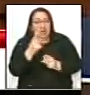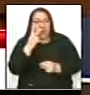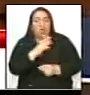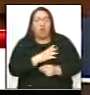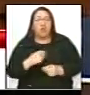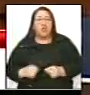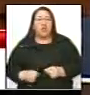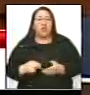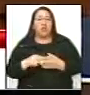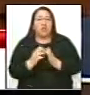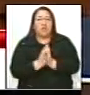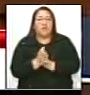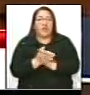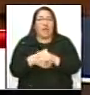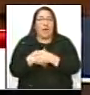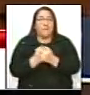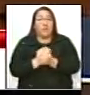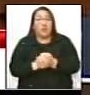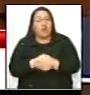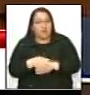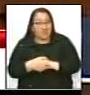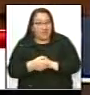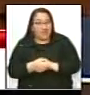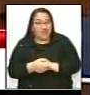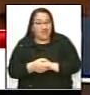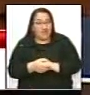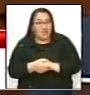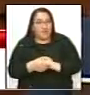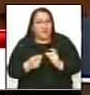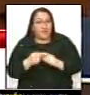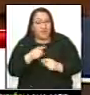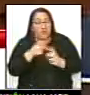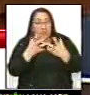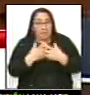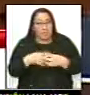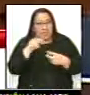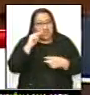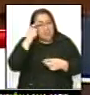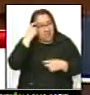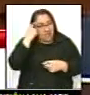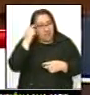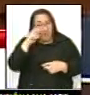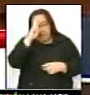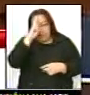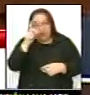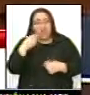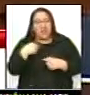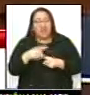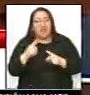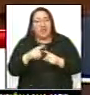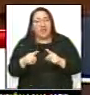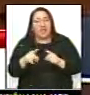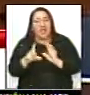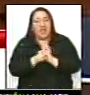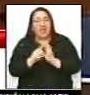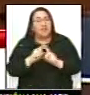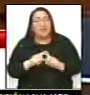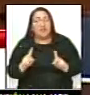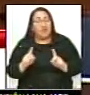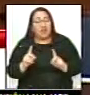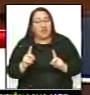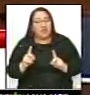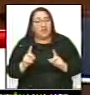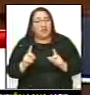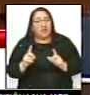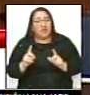como una especie de botín. El Estado ya no es el país, sino es el botín para poder explotarlo, para poder aprovecharse. Y por eso tenemos,